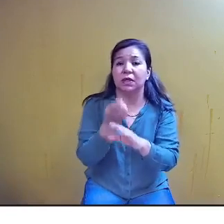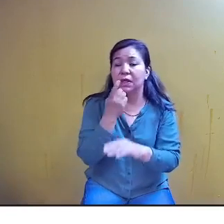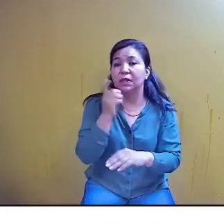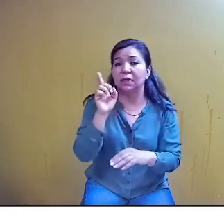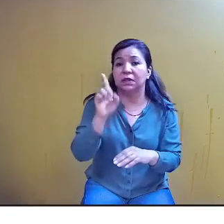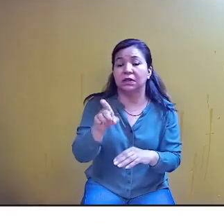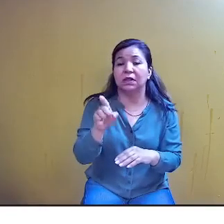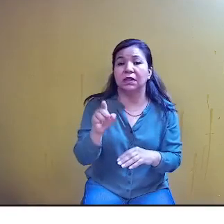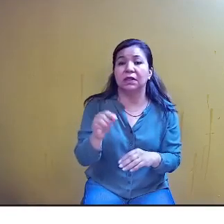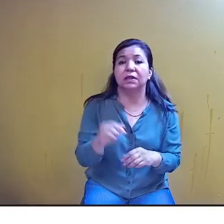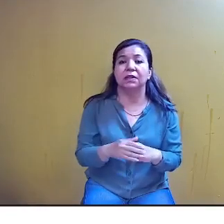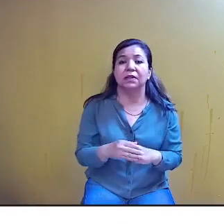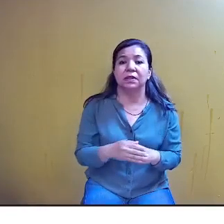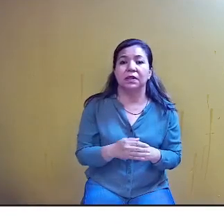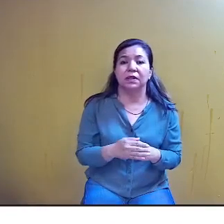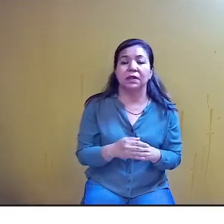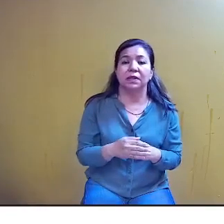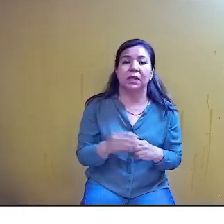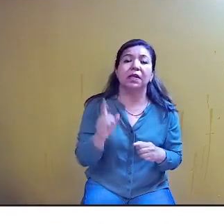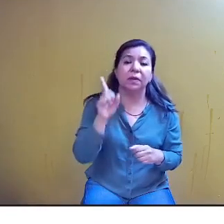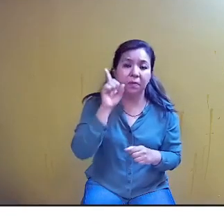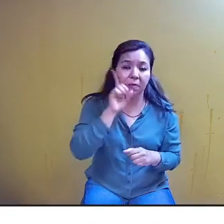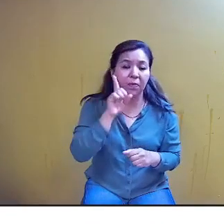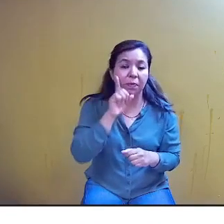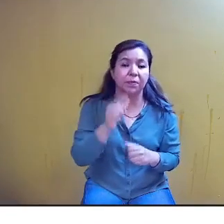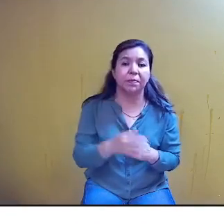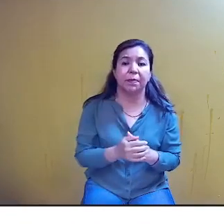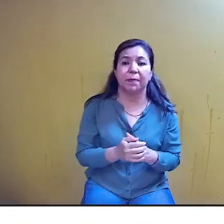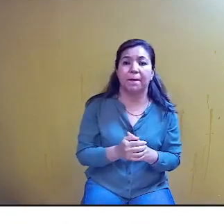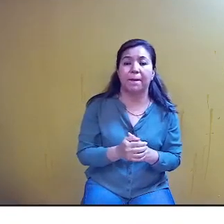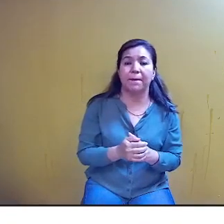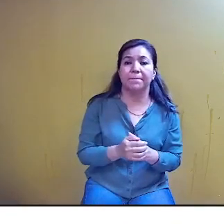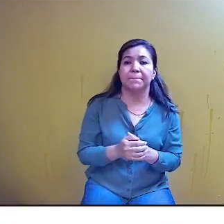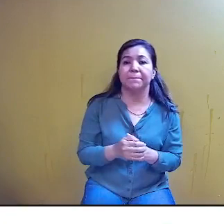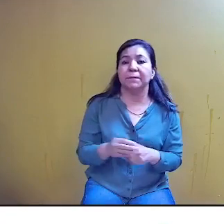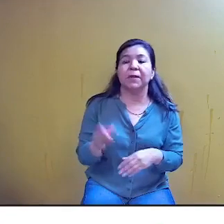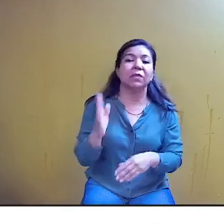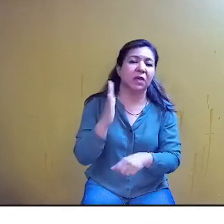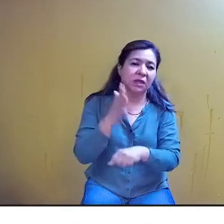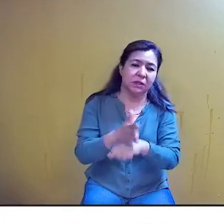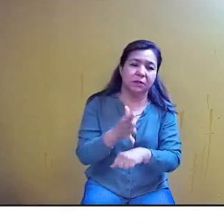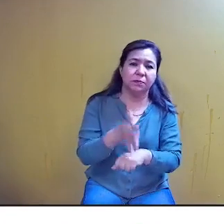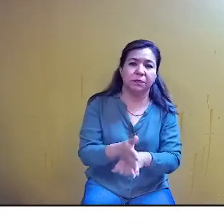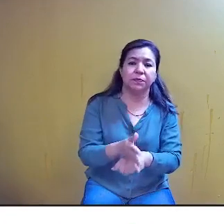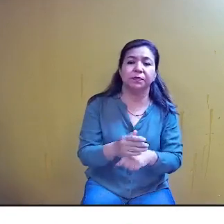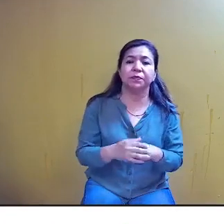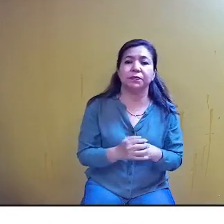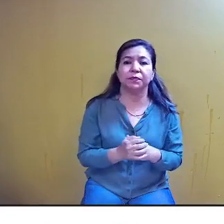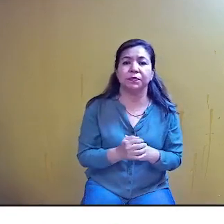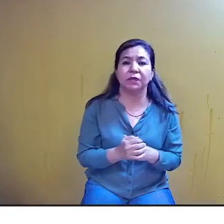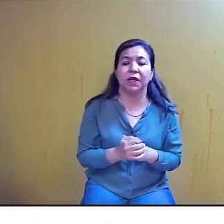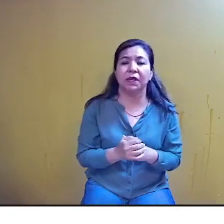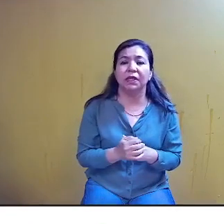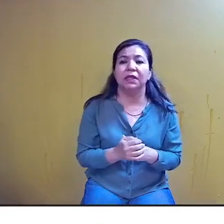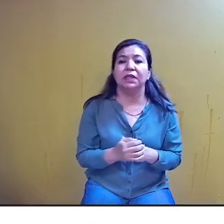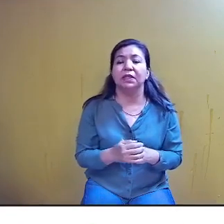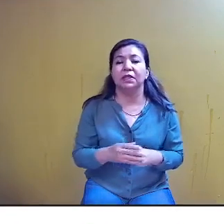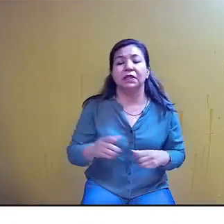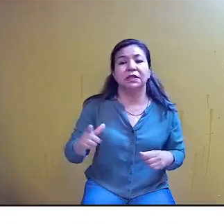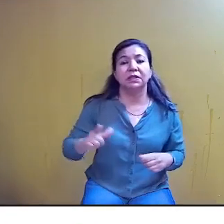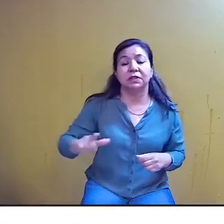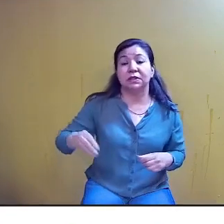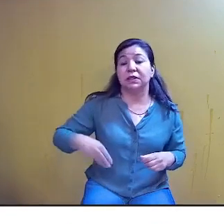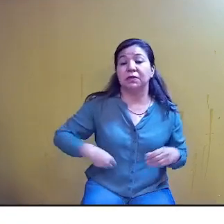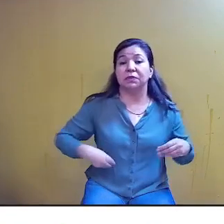apercibidos que de incumplir se les impondrá una medida de apremio. A las autoridades vinculadas se les requiere,